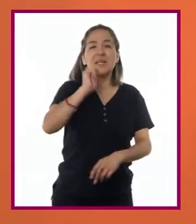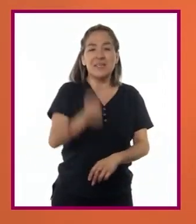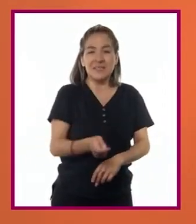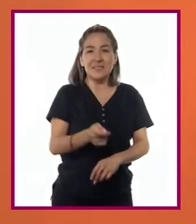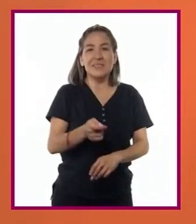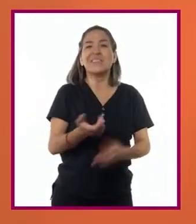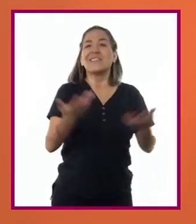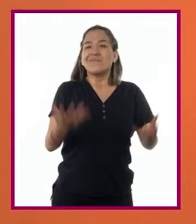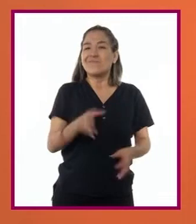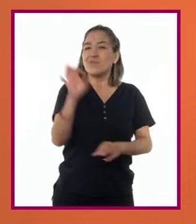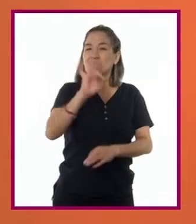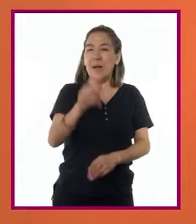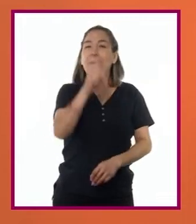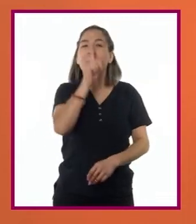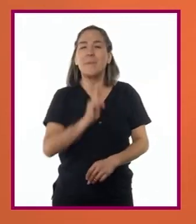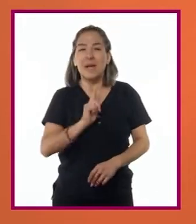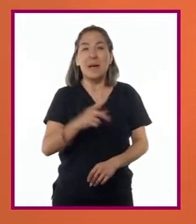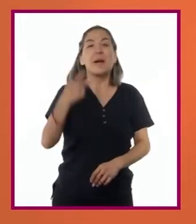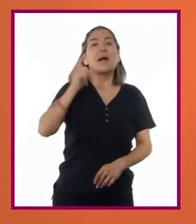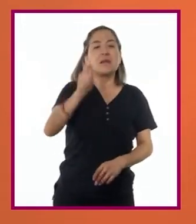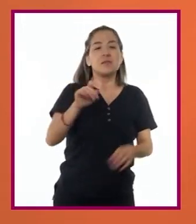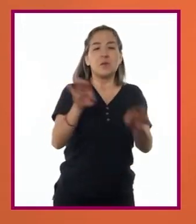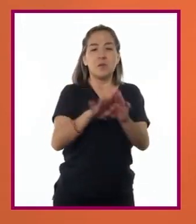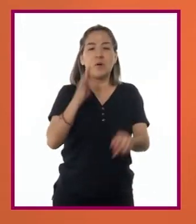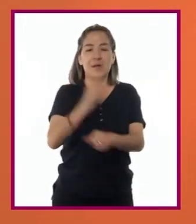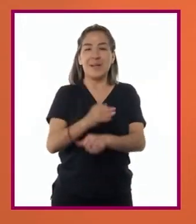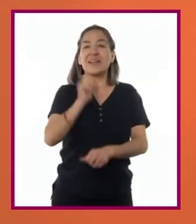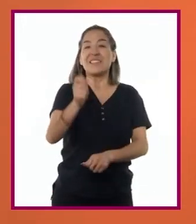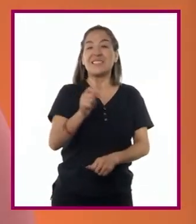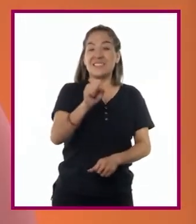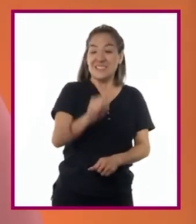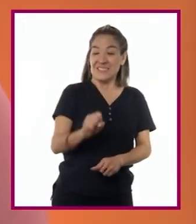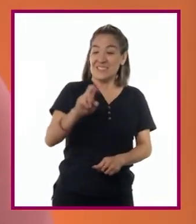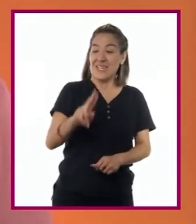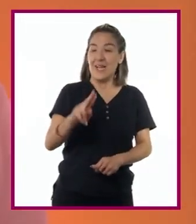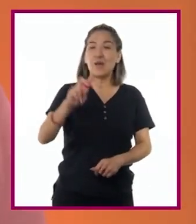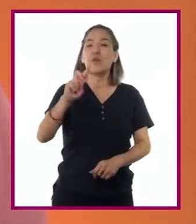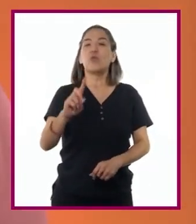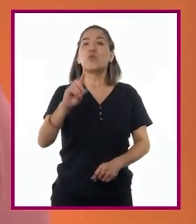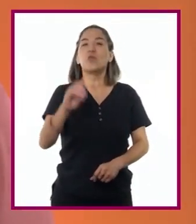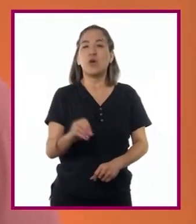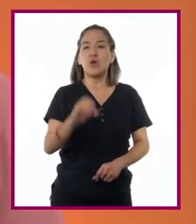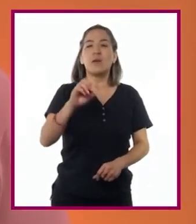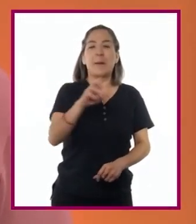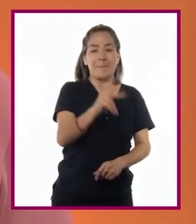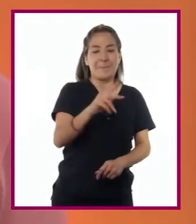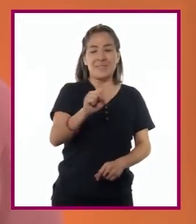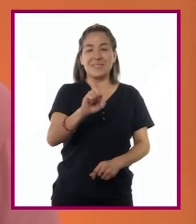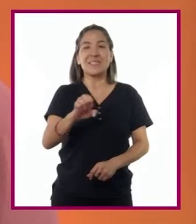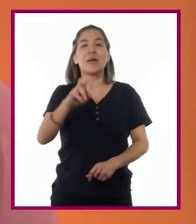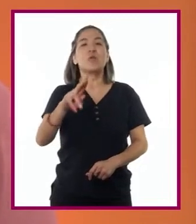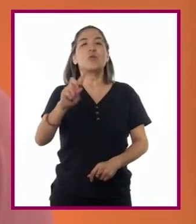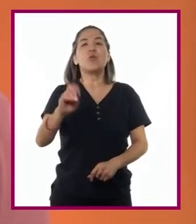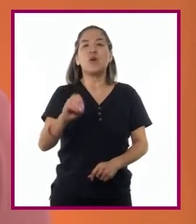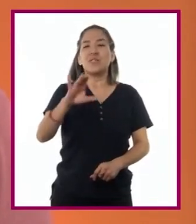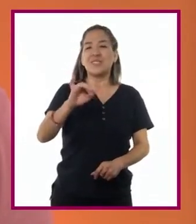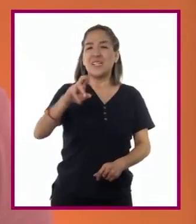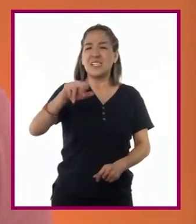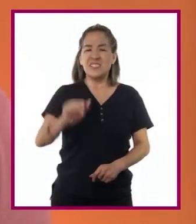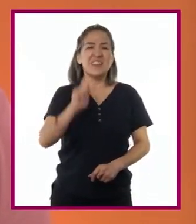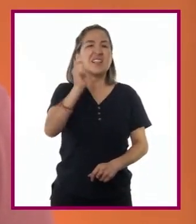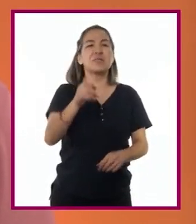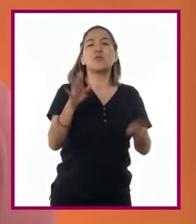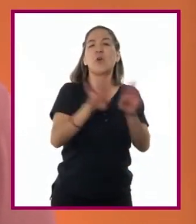no lo es, como la que propone la pseudociencia. Ustedes en casa, ¿han escuchado de la